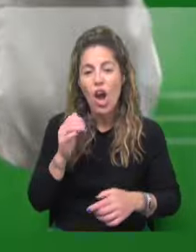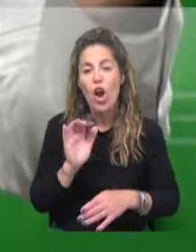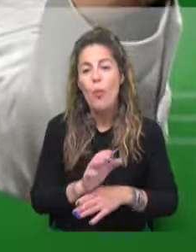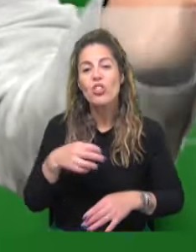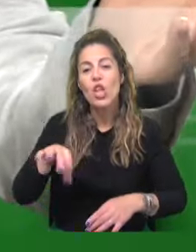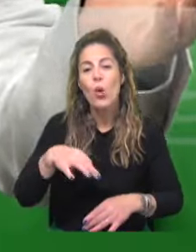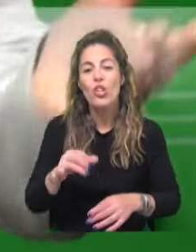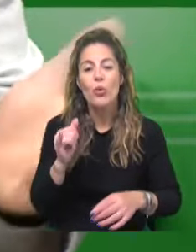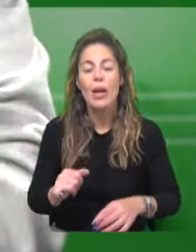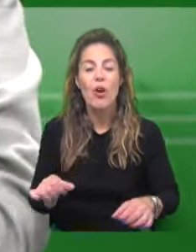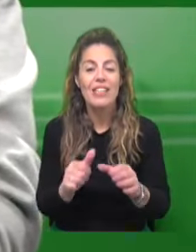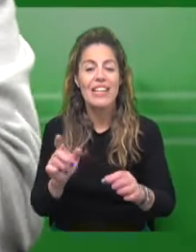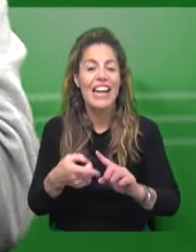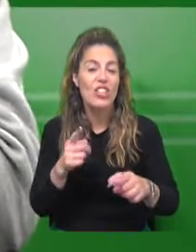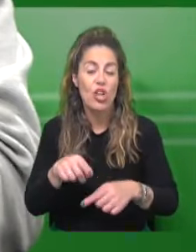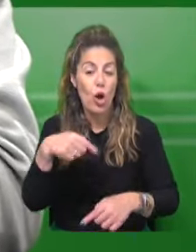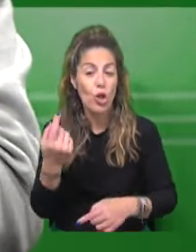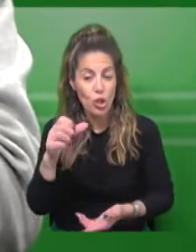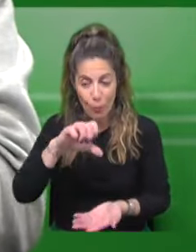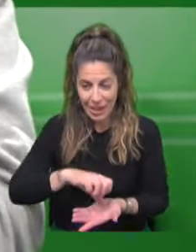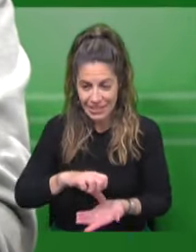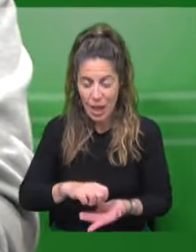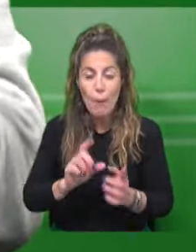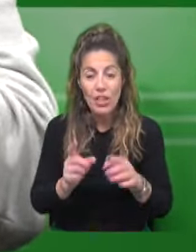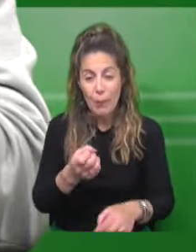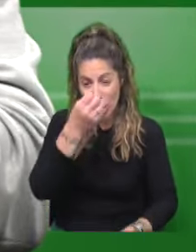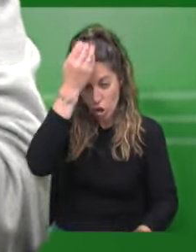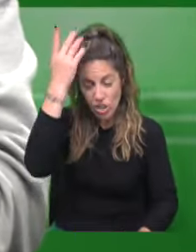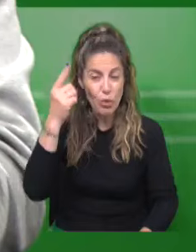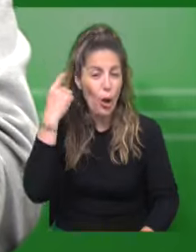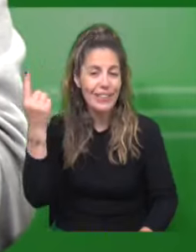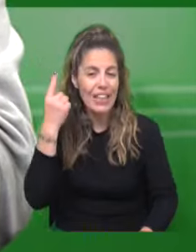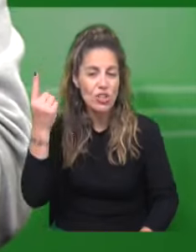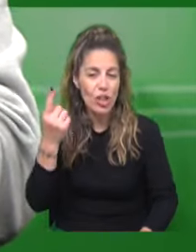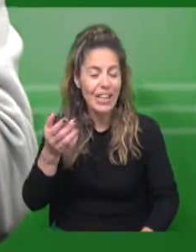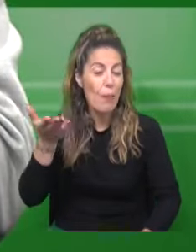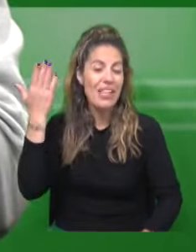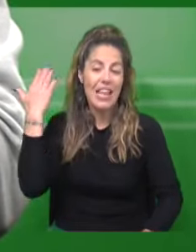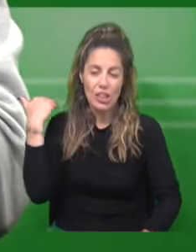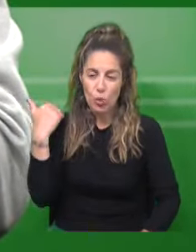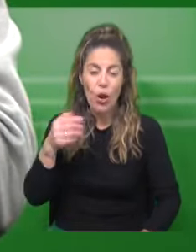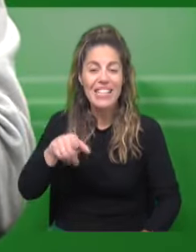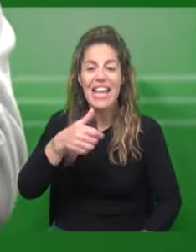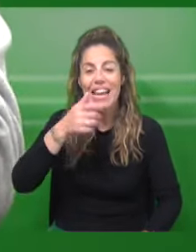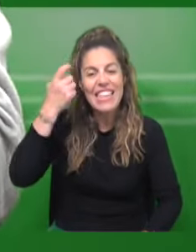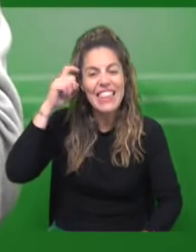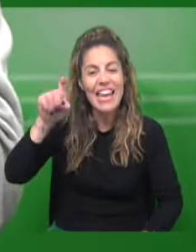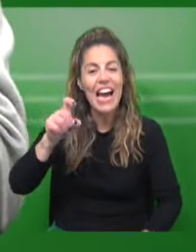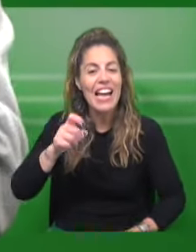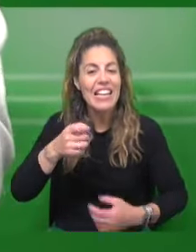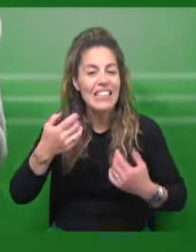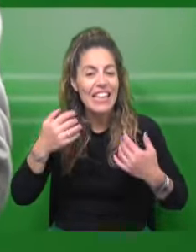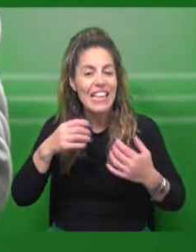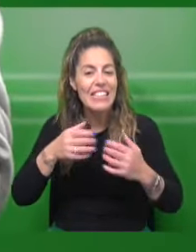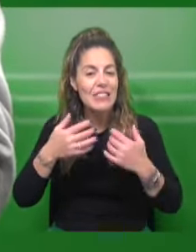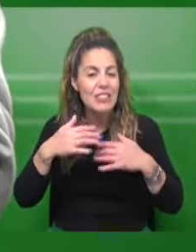relacionarnos con otros países pero Incluso el concepto internacional que es mucho más antiguo tiene esa idea de que se interactúan naciones